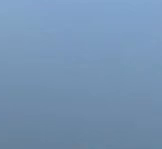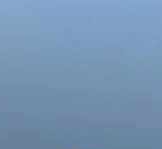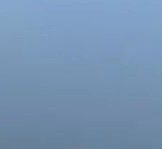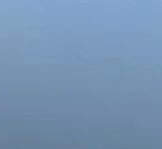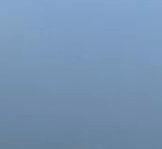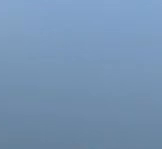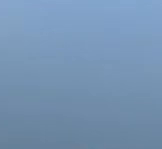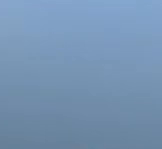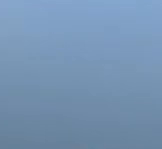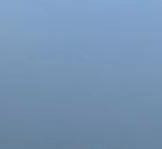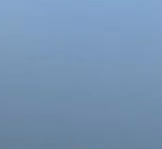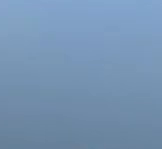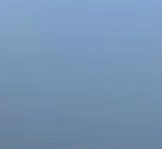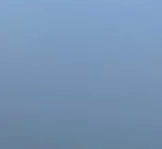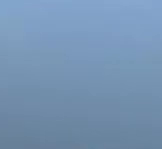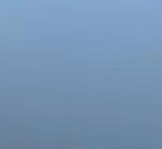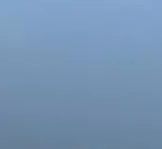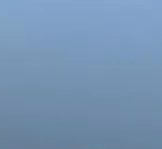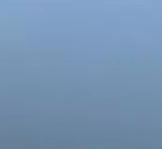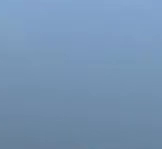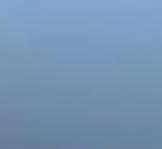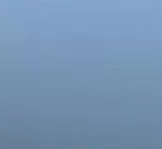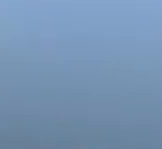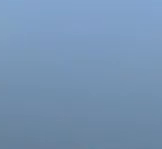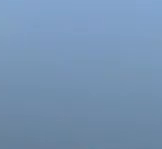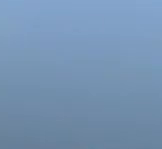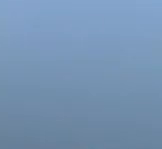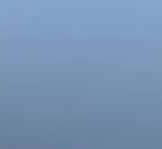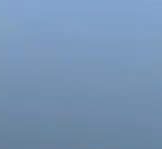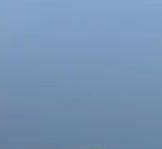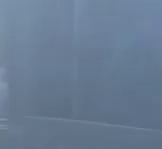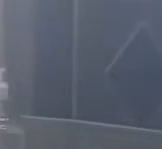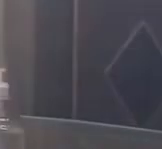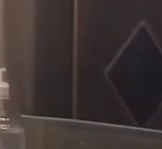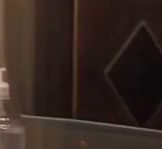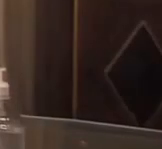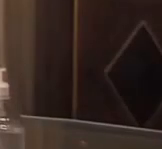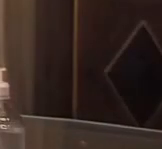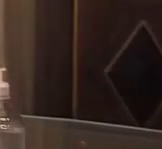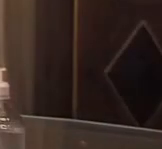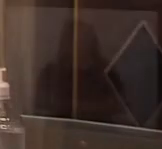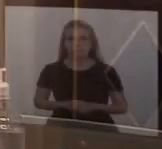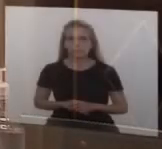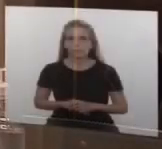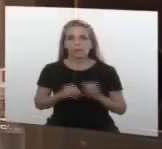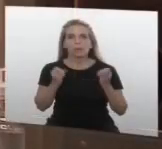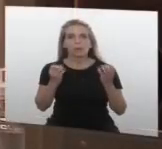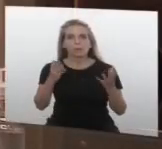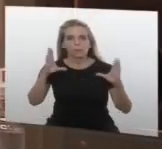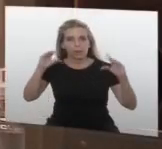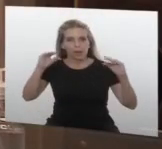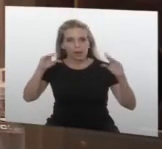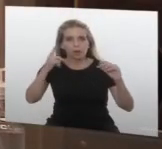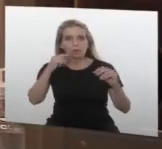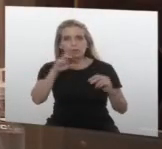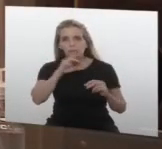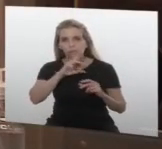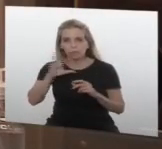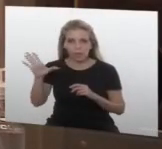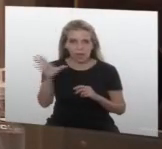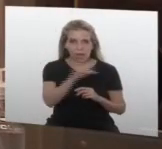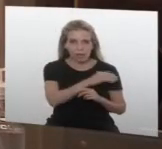Pero hay un mensaje detrás de esto. Yo creo que hay un mensaje muy importante detrás de esto. Y el mensaje es el siguiente, el